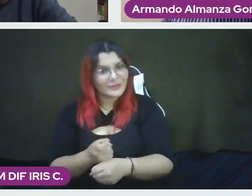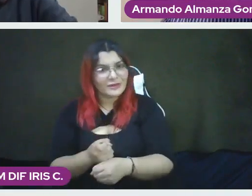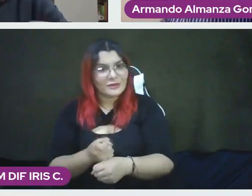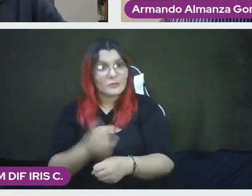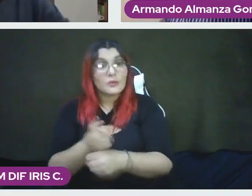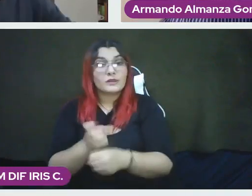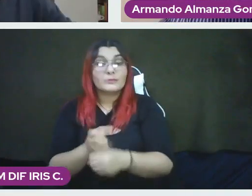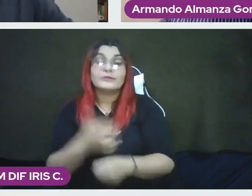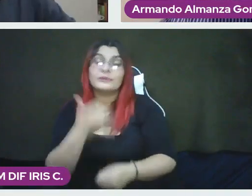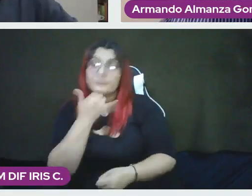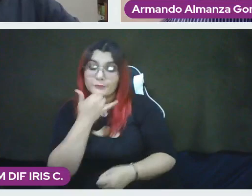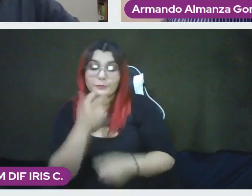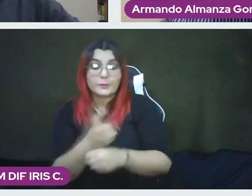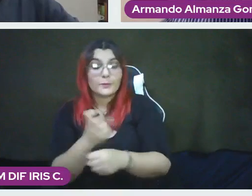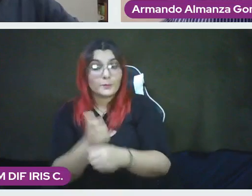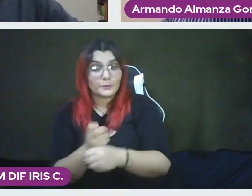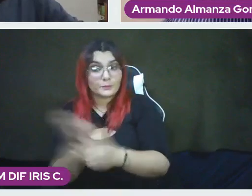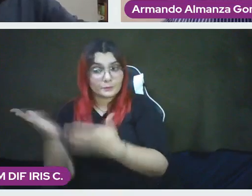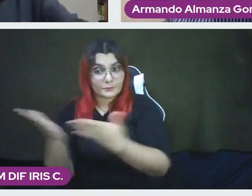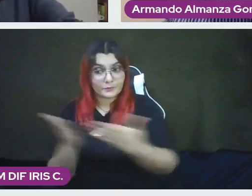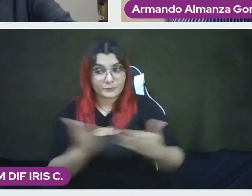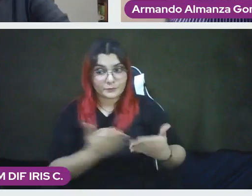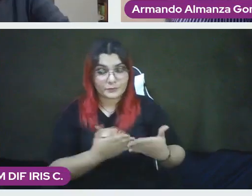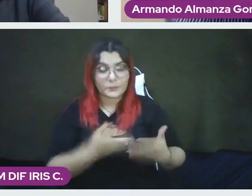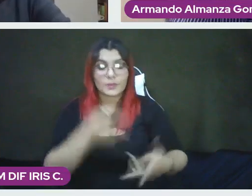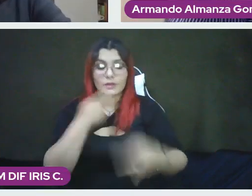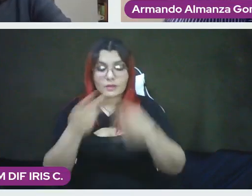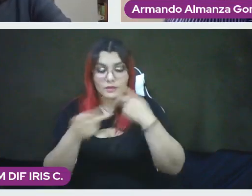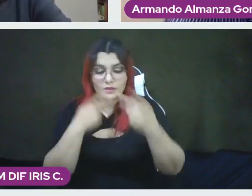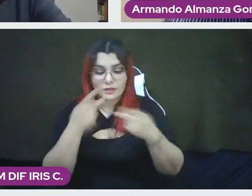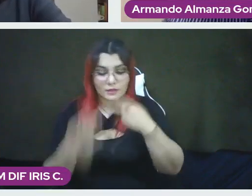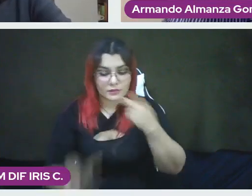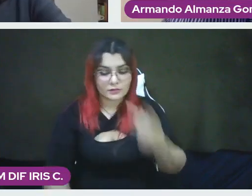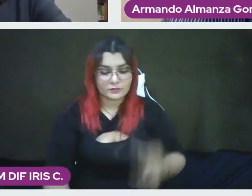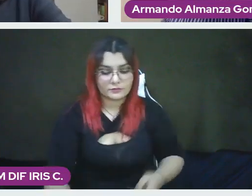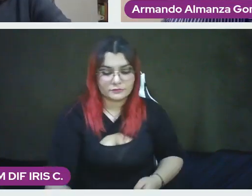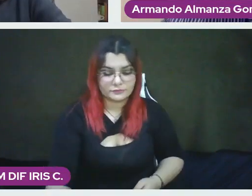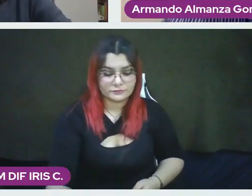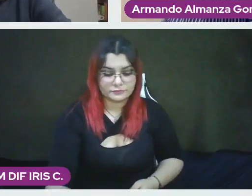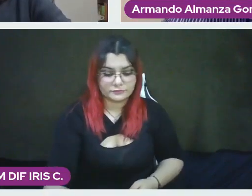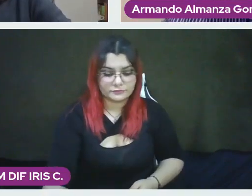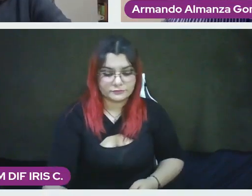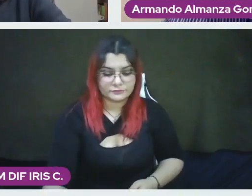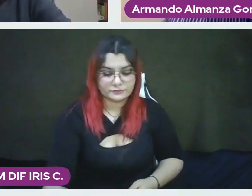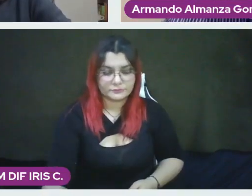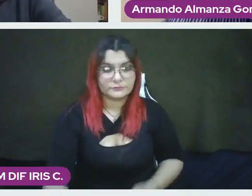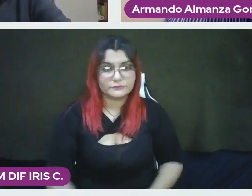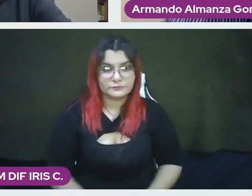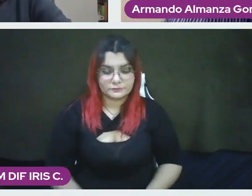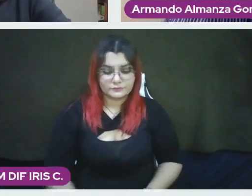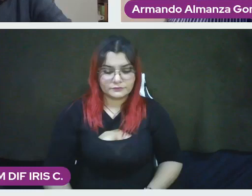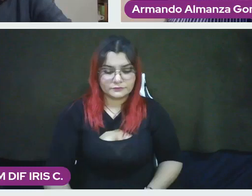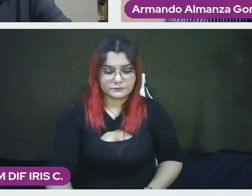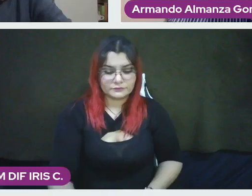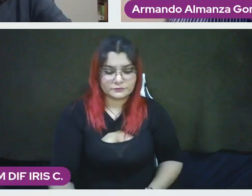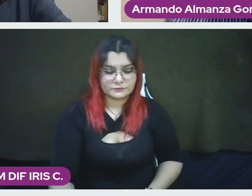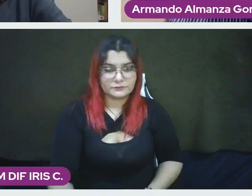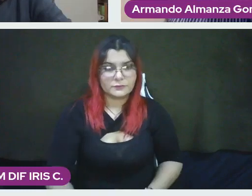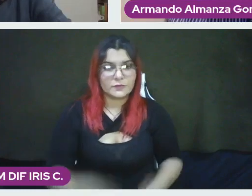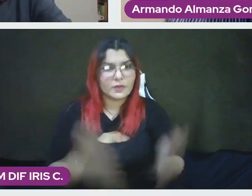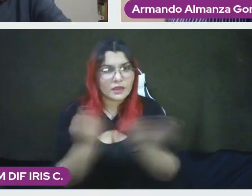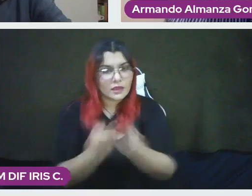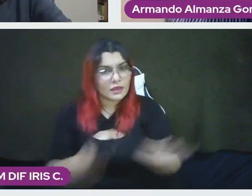paso, también es de mi ciudad. Yo nací en la Ciudad de México y bueno, qué importante es